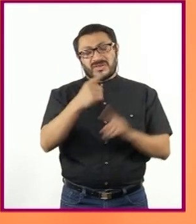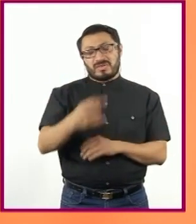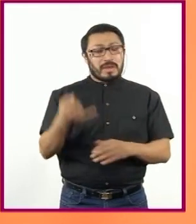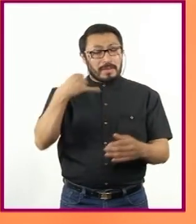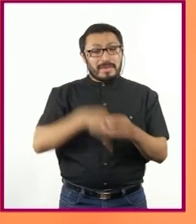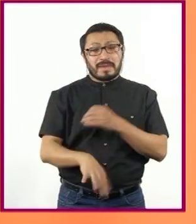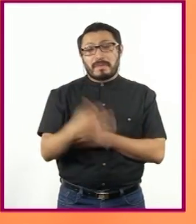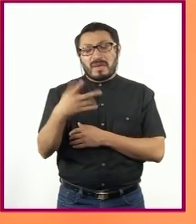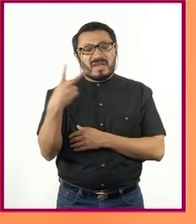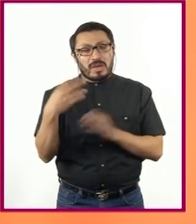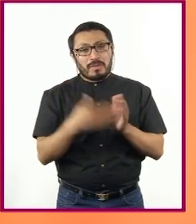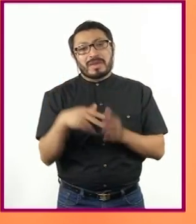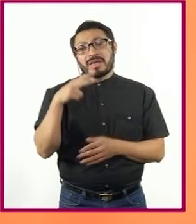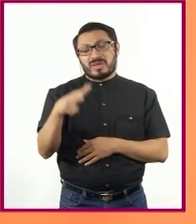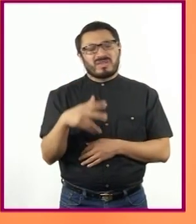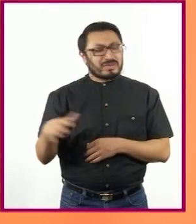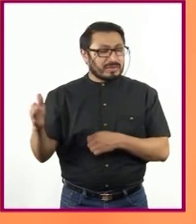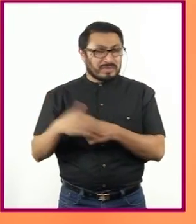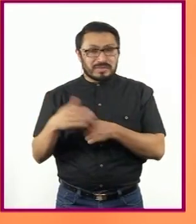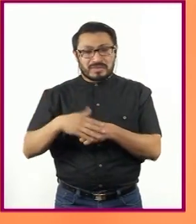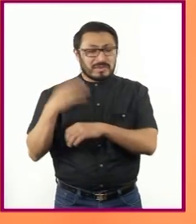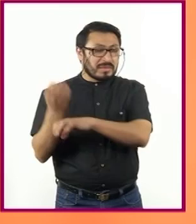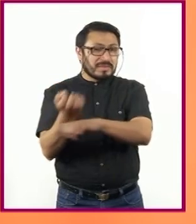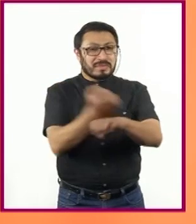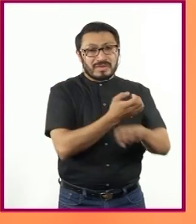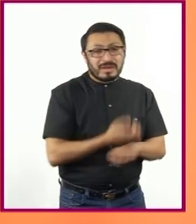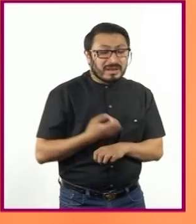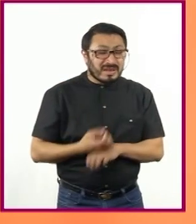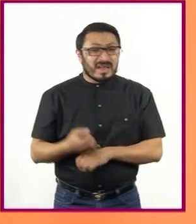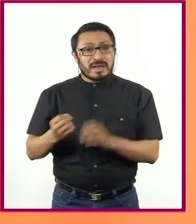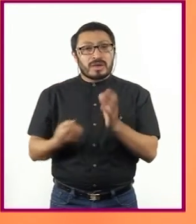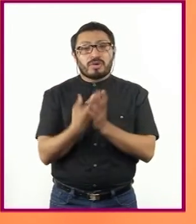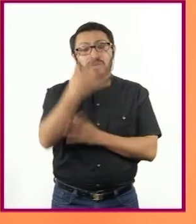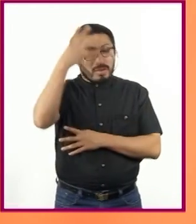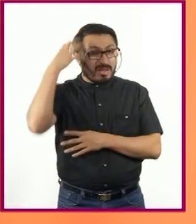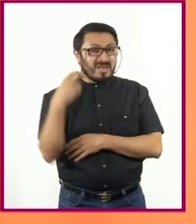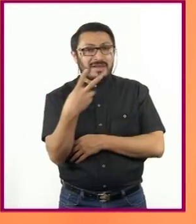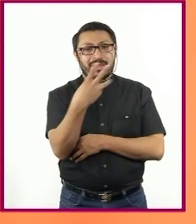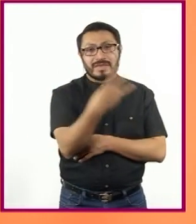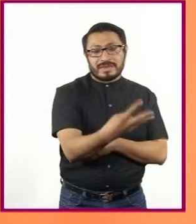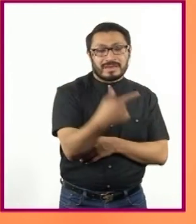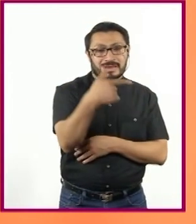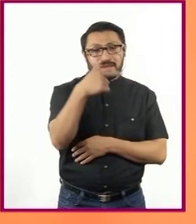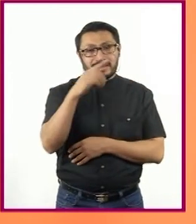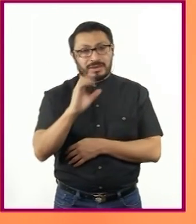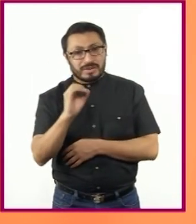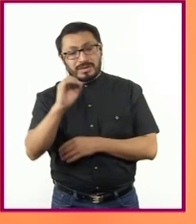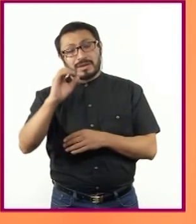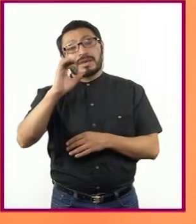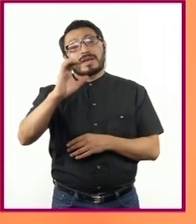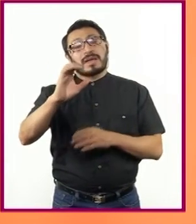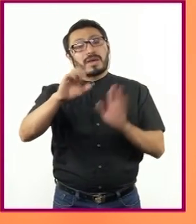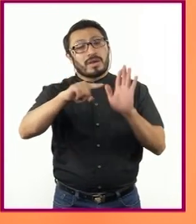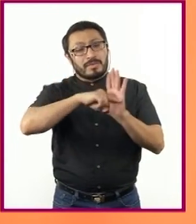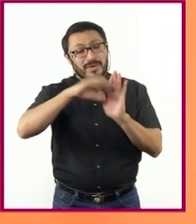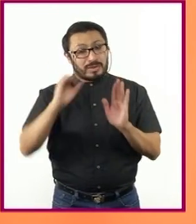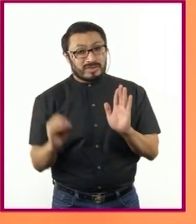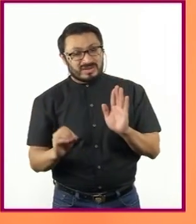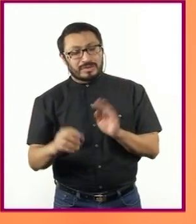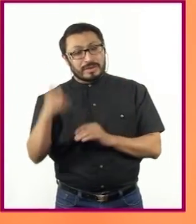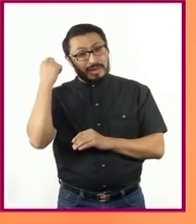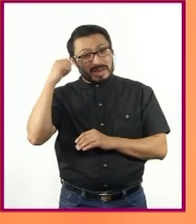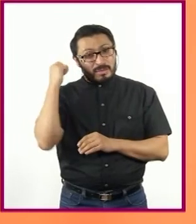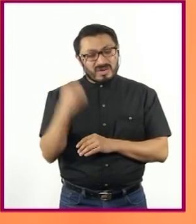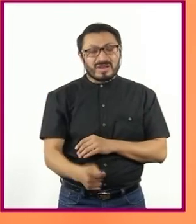en 2018 en los siguientes estados fue de Nuevo León, 3 grados centígrados bajo cero, y Tamaulipas,